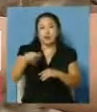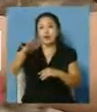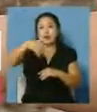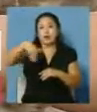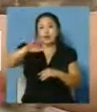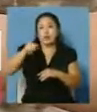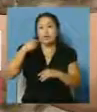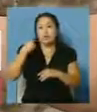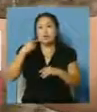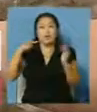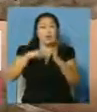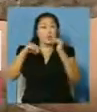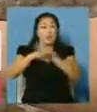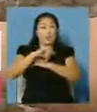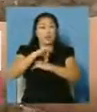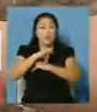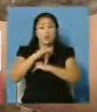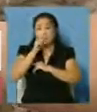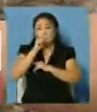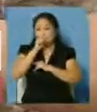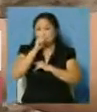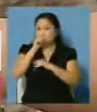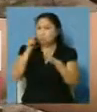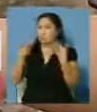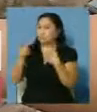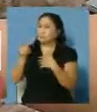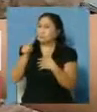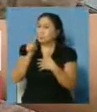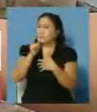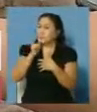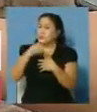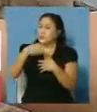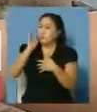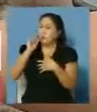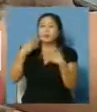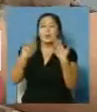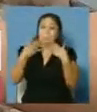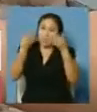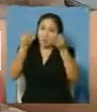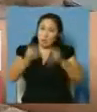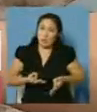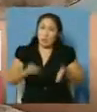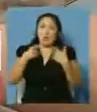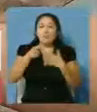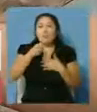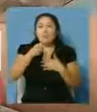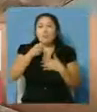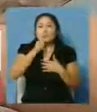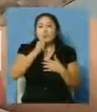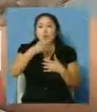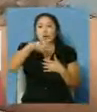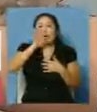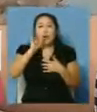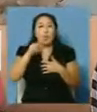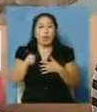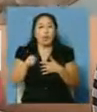todo lo que es el área metropolitana. Esto también para el consumo, ¿no?, del agua. Para el consumo. Es agua de alta calidad para consumo.